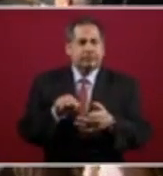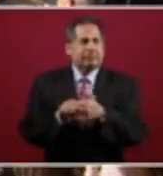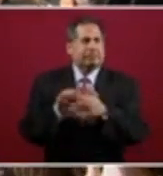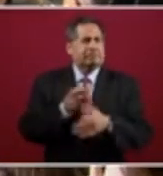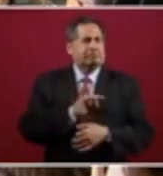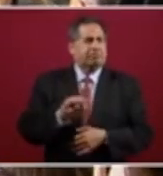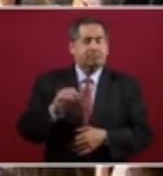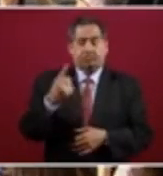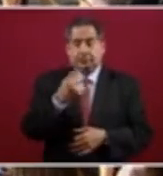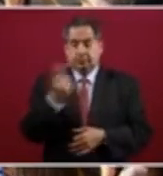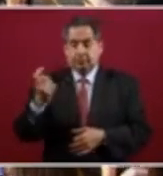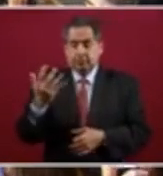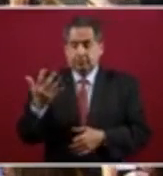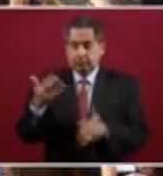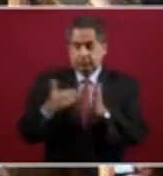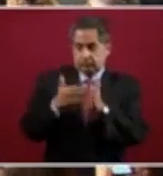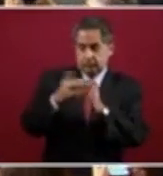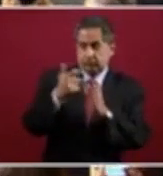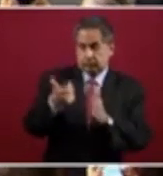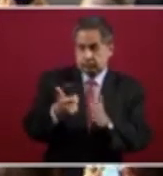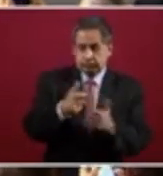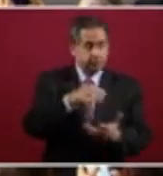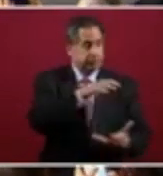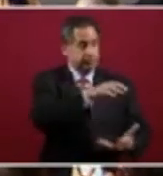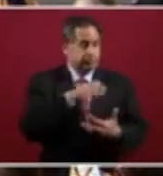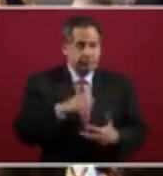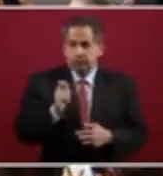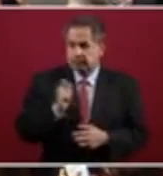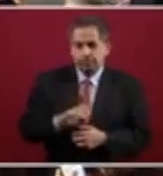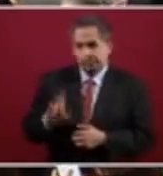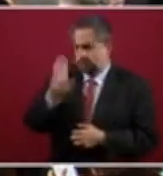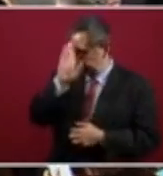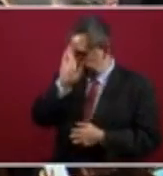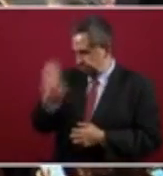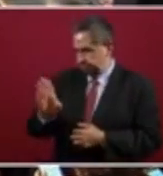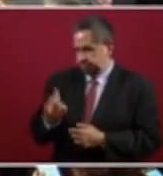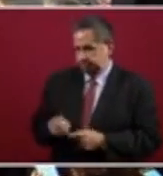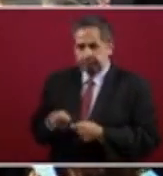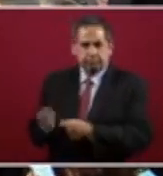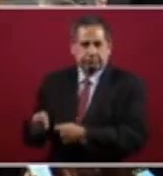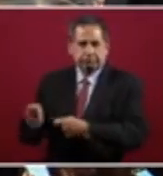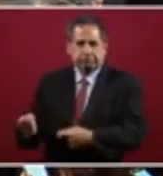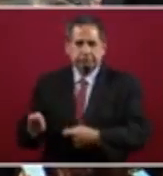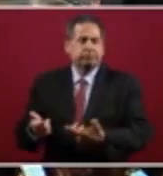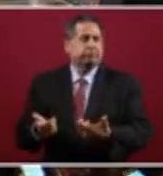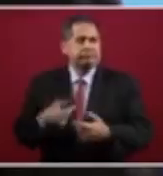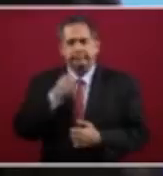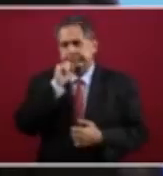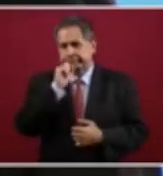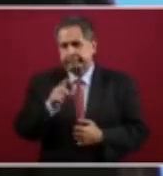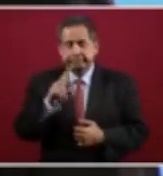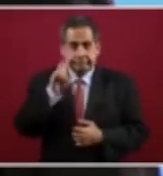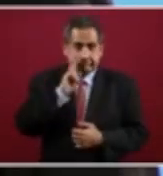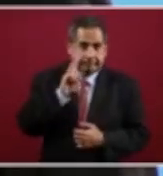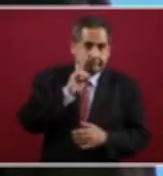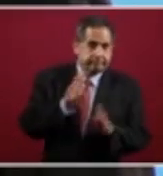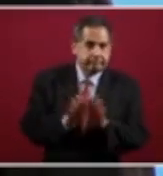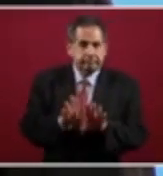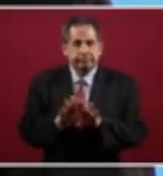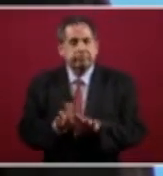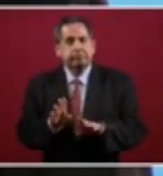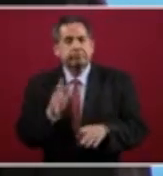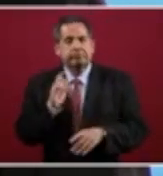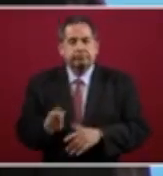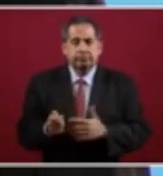pesos. Y queremos entregarlo de manera directa. Y estamos también viendo la